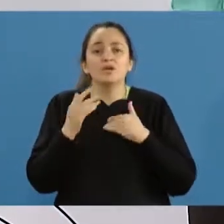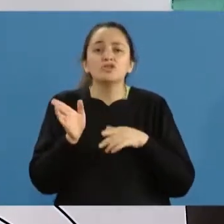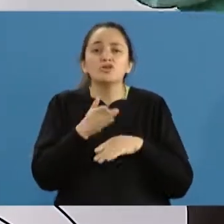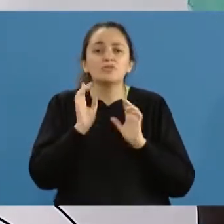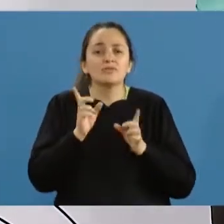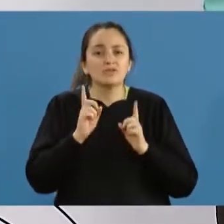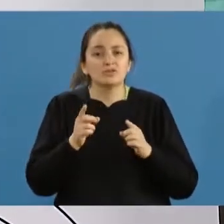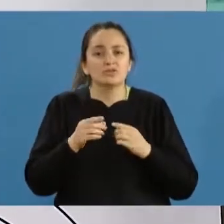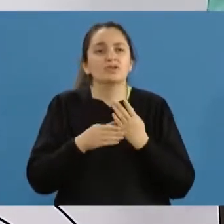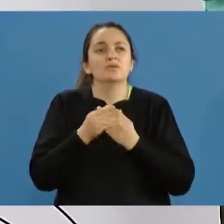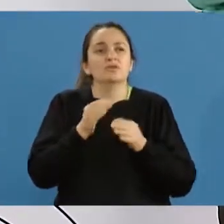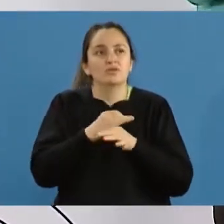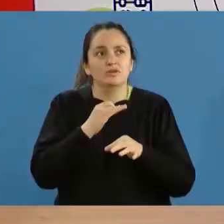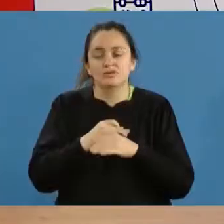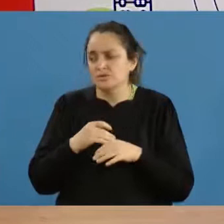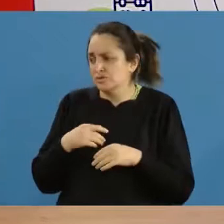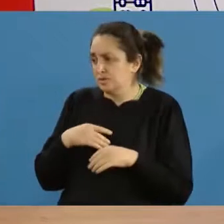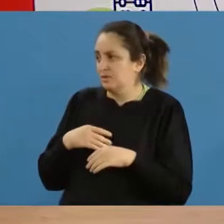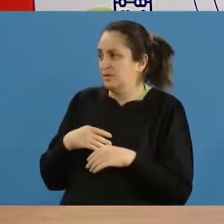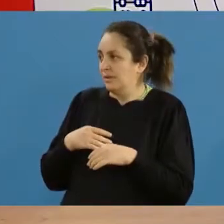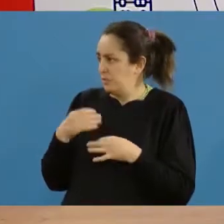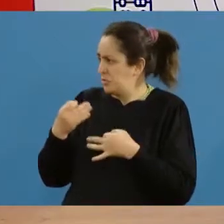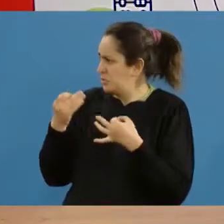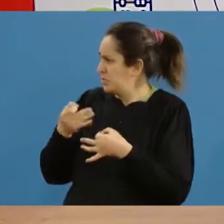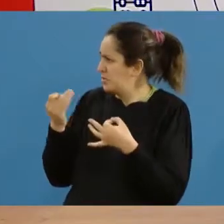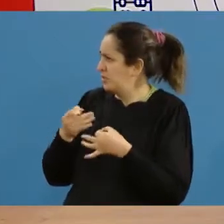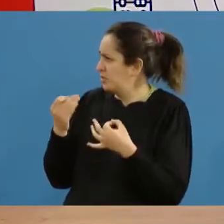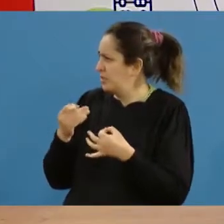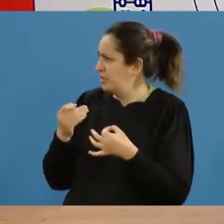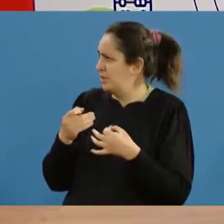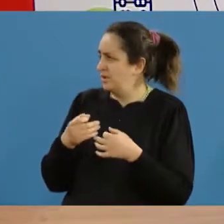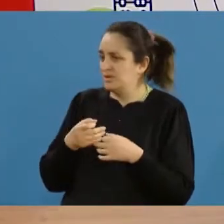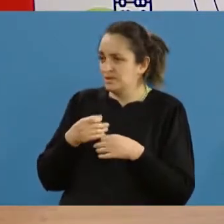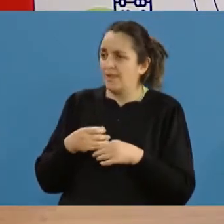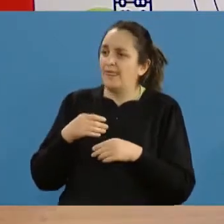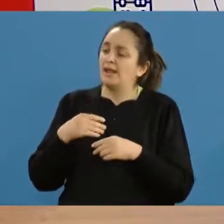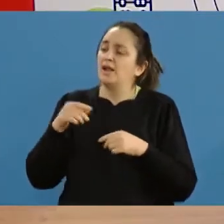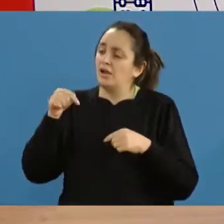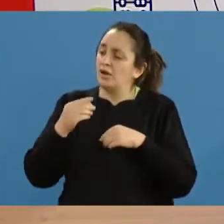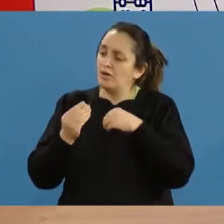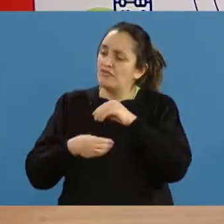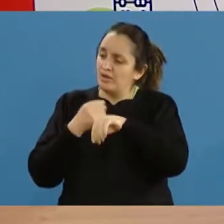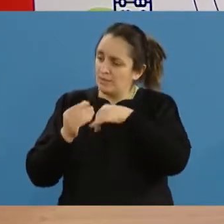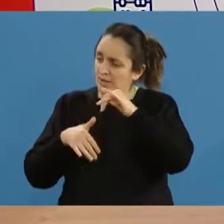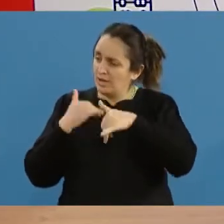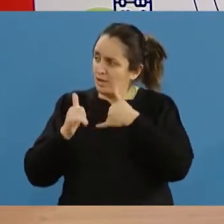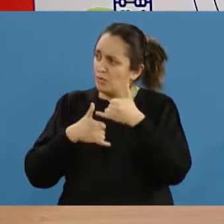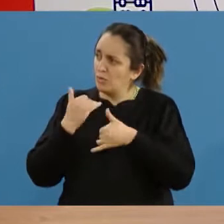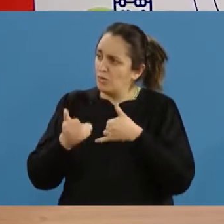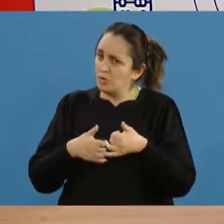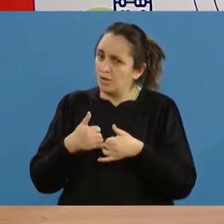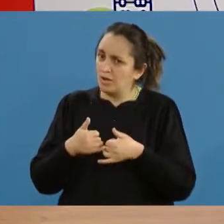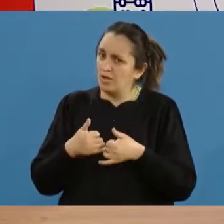bien. Te vi soplando porque estamos en vacaciones de invierno. O sea que el programa Juguemos en Familia es un programa de